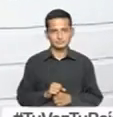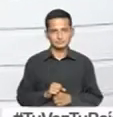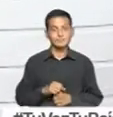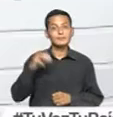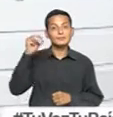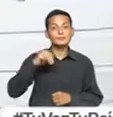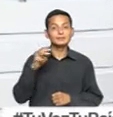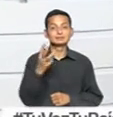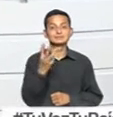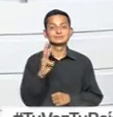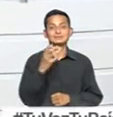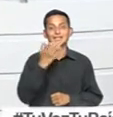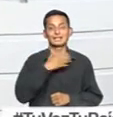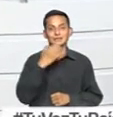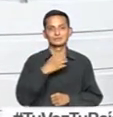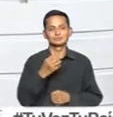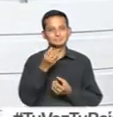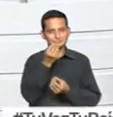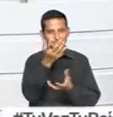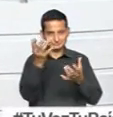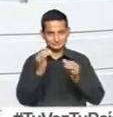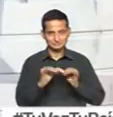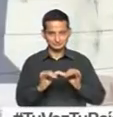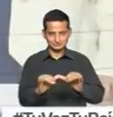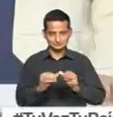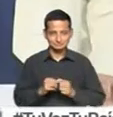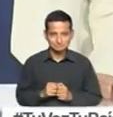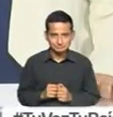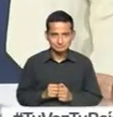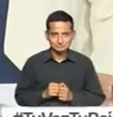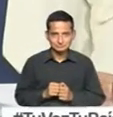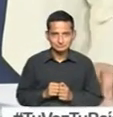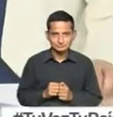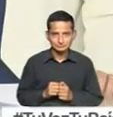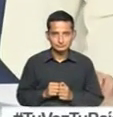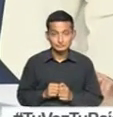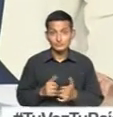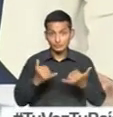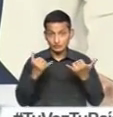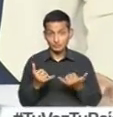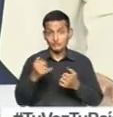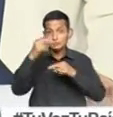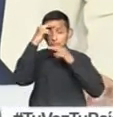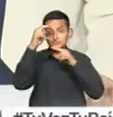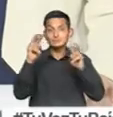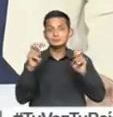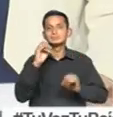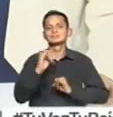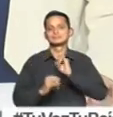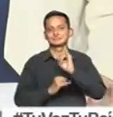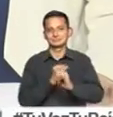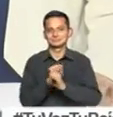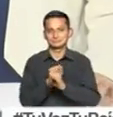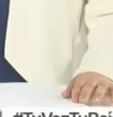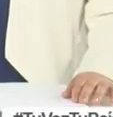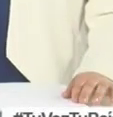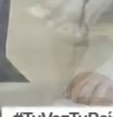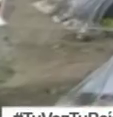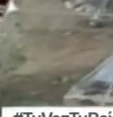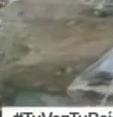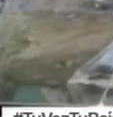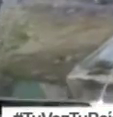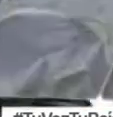Martes 16 de agosto, continuamos informando. Ahora vemos las noticias del contexto internacional.